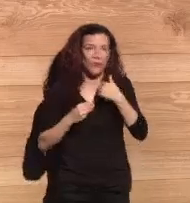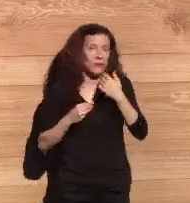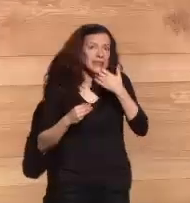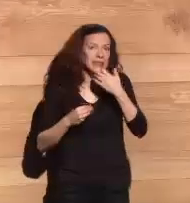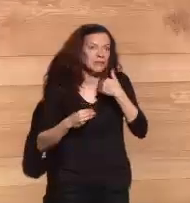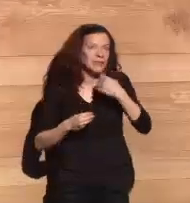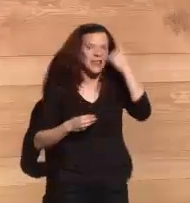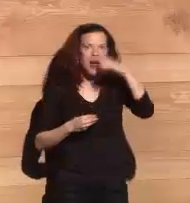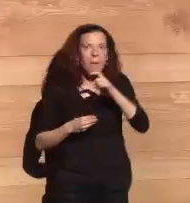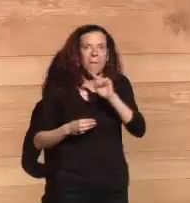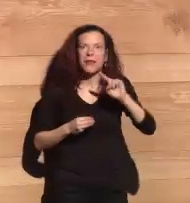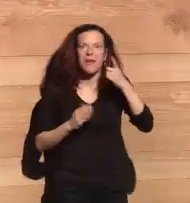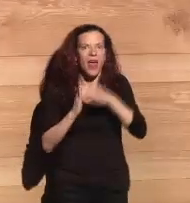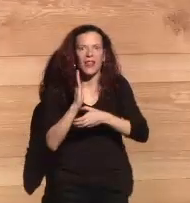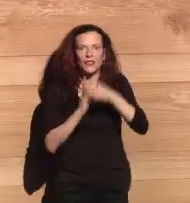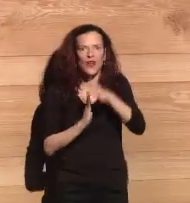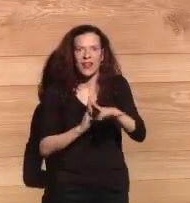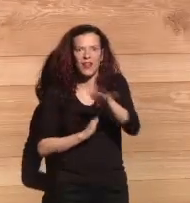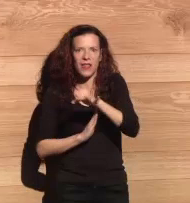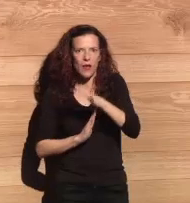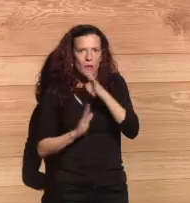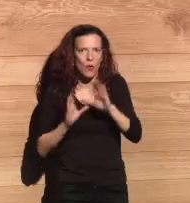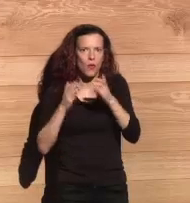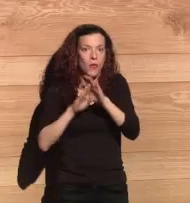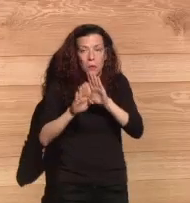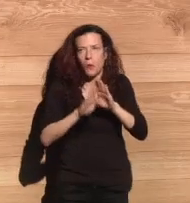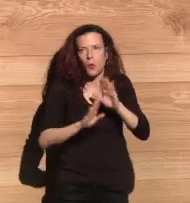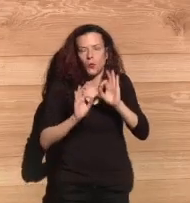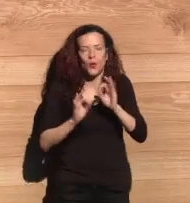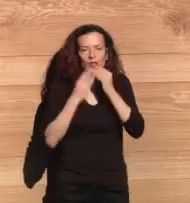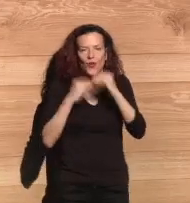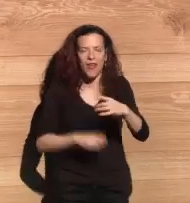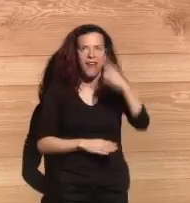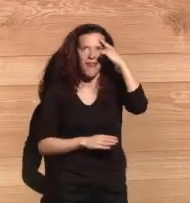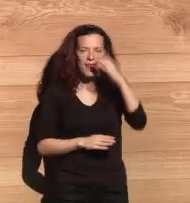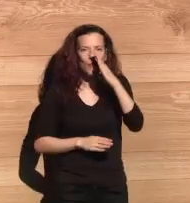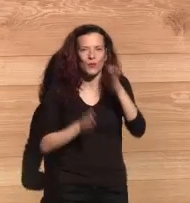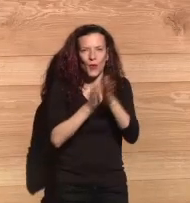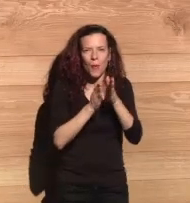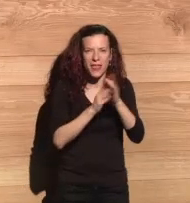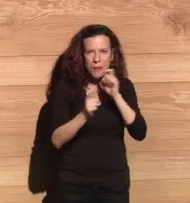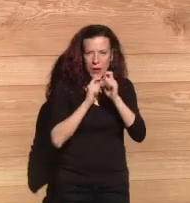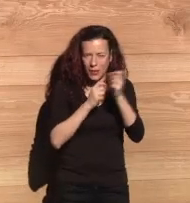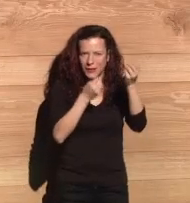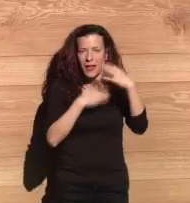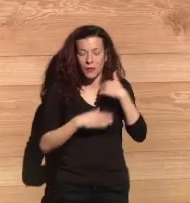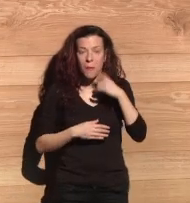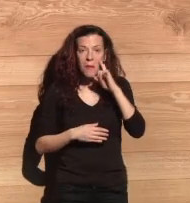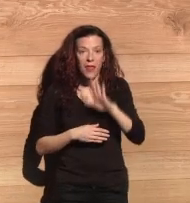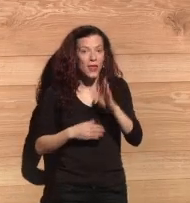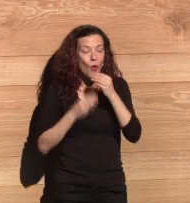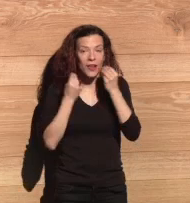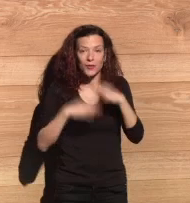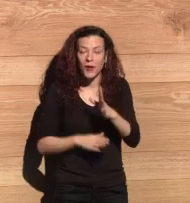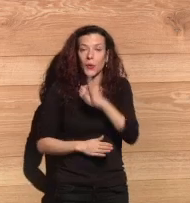hay en toda esa barriada, ¿no? Porque hay un grupo de vecinos. Me estoy acordando de esta historia porque me la estaba contando el otro día una compañera periodística y me pareció una historia increíble y